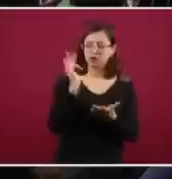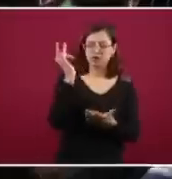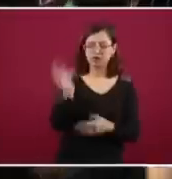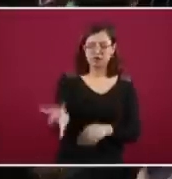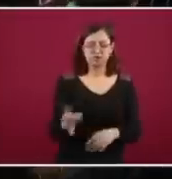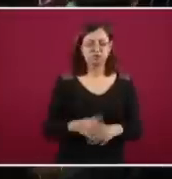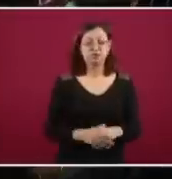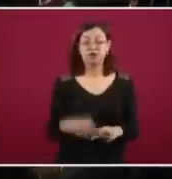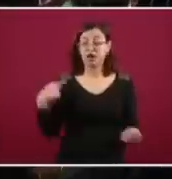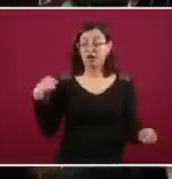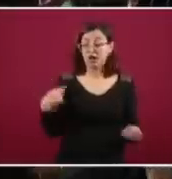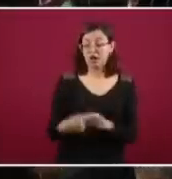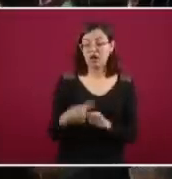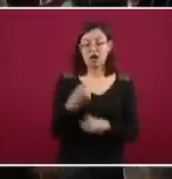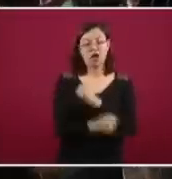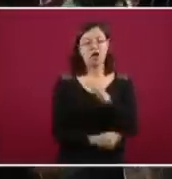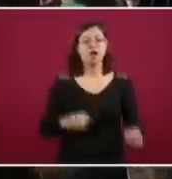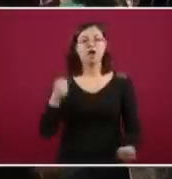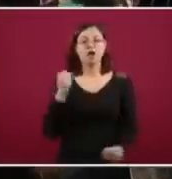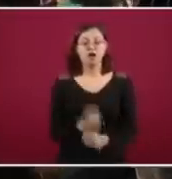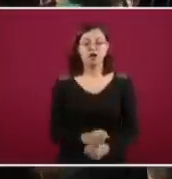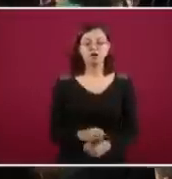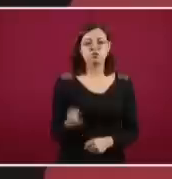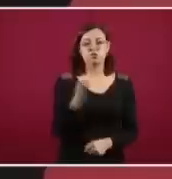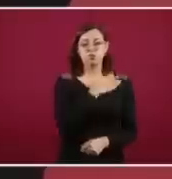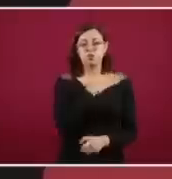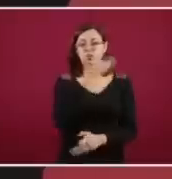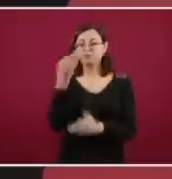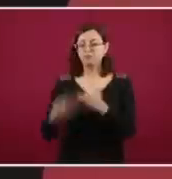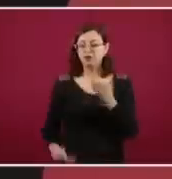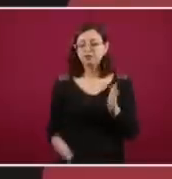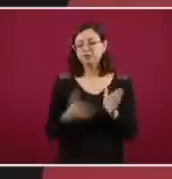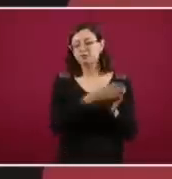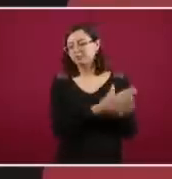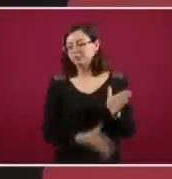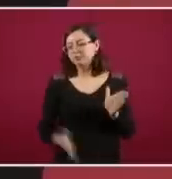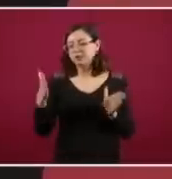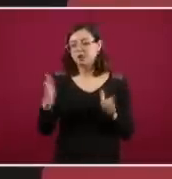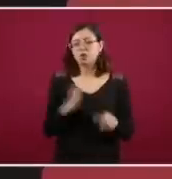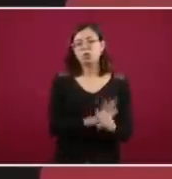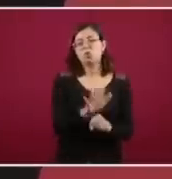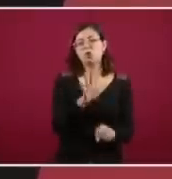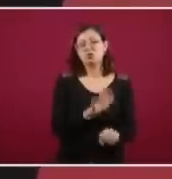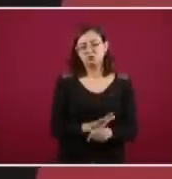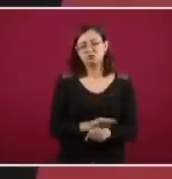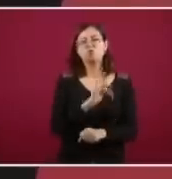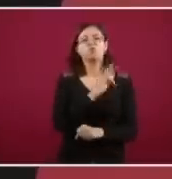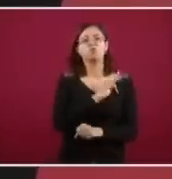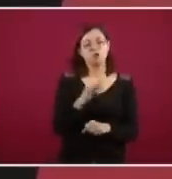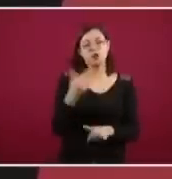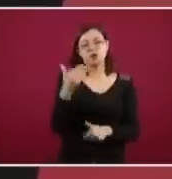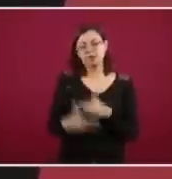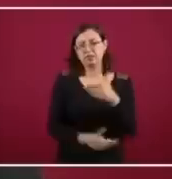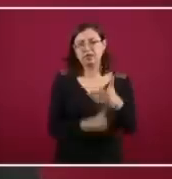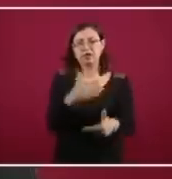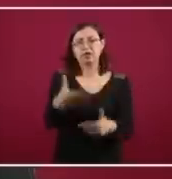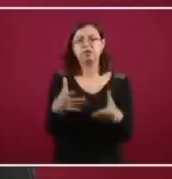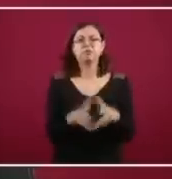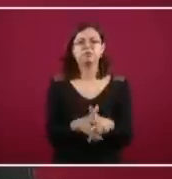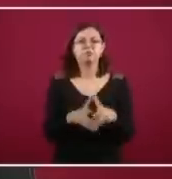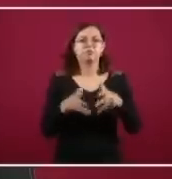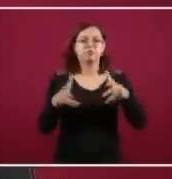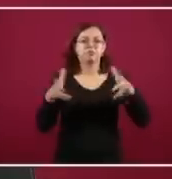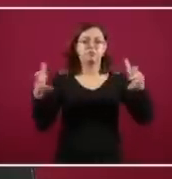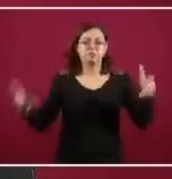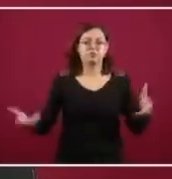En este año, el Buen Fin mostró que tiene un gran potencial para seguir creciendo y fortaleciendo